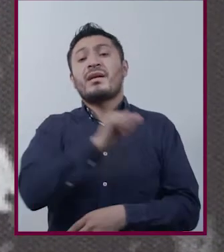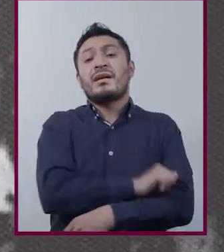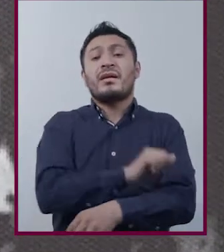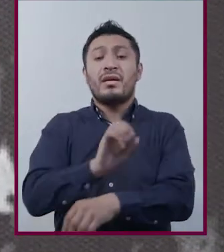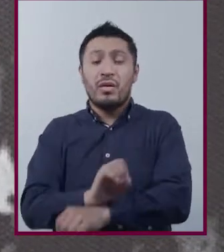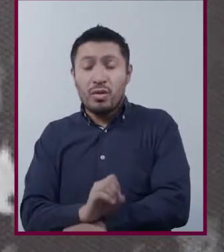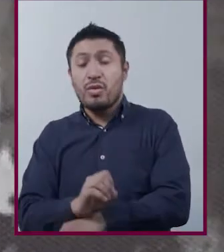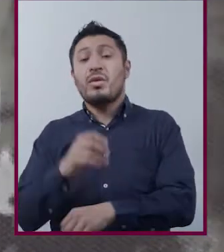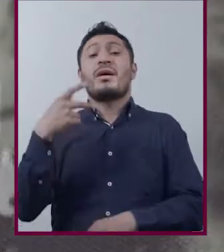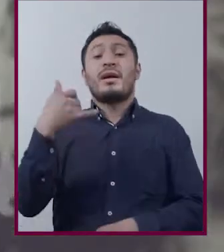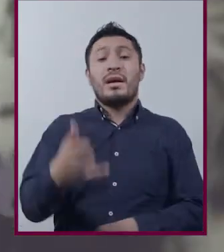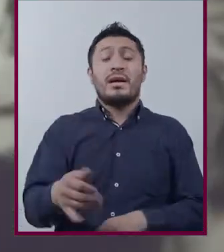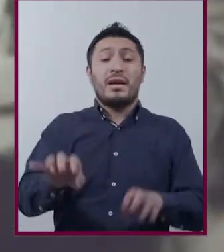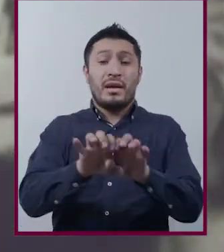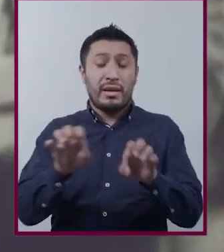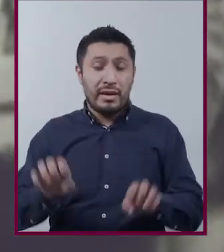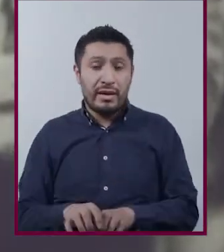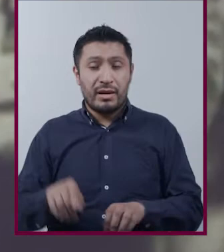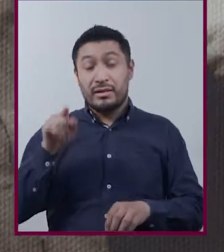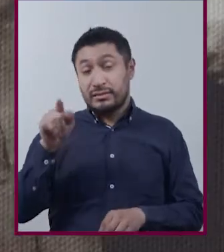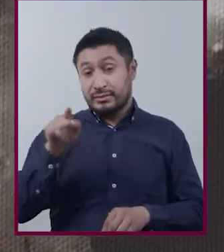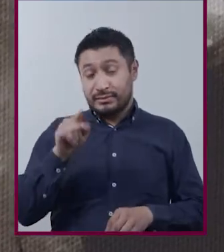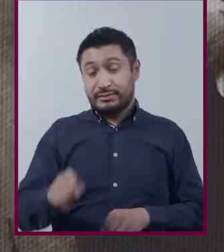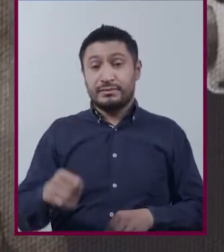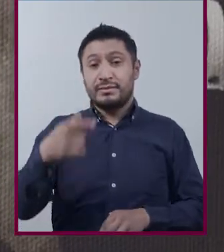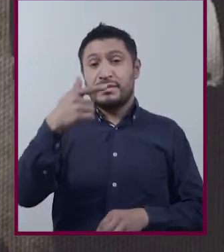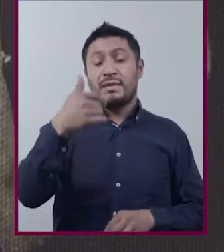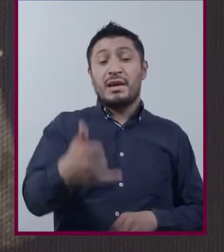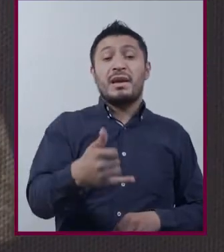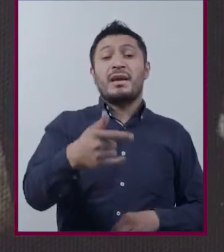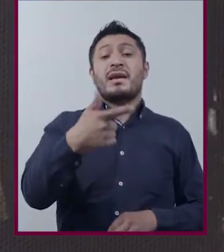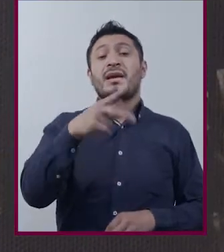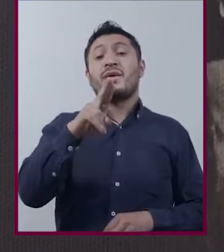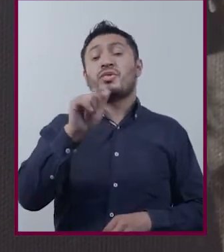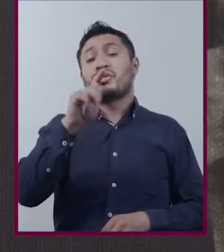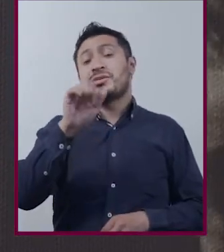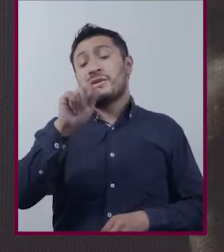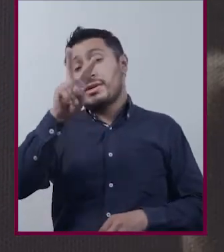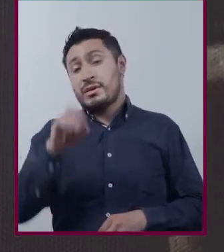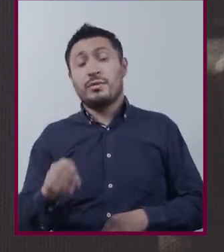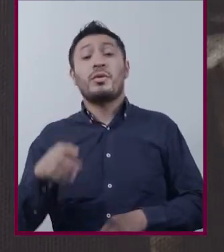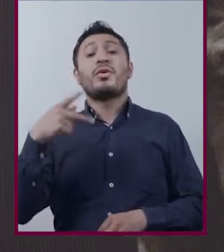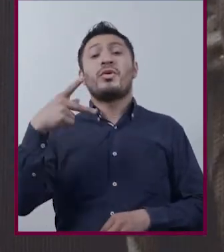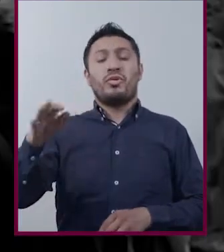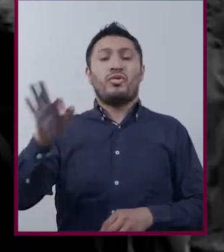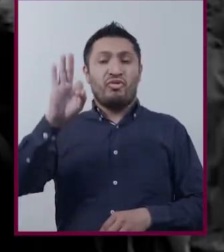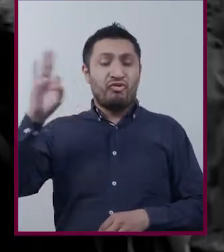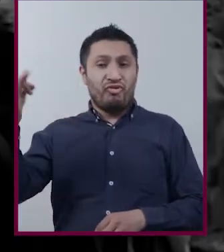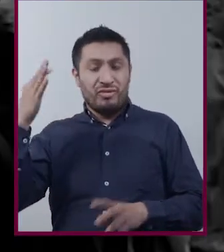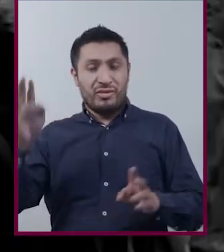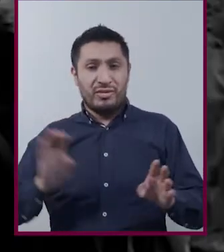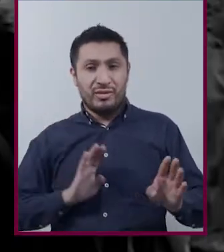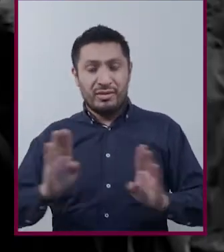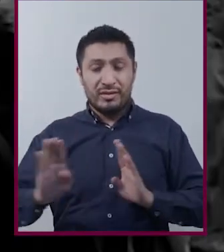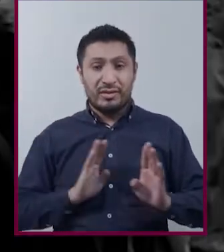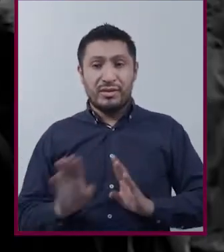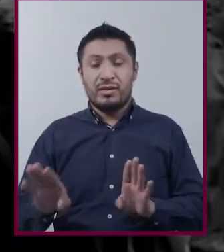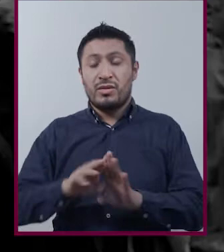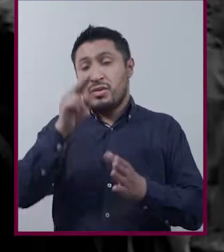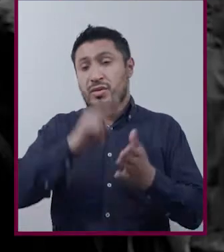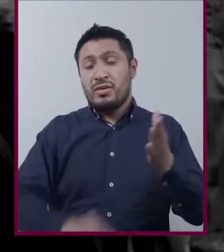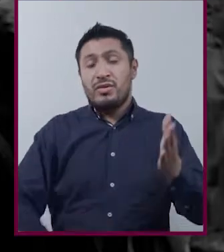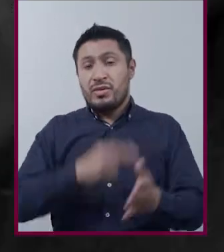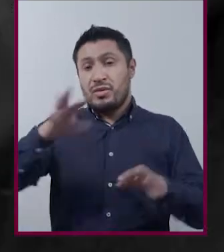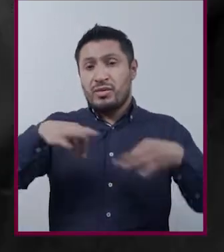Obregón por parte del ejército constitucionalista y Gustavo A. Salas por parte de los federales firmaron los tratados de